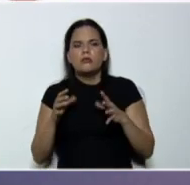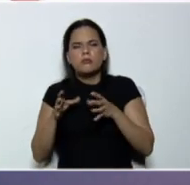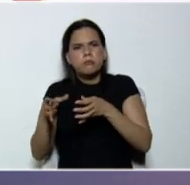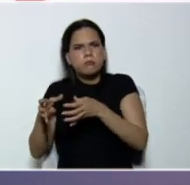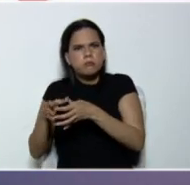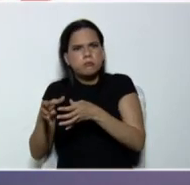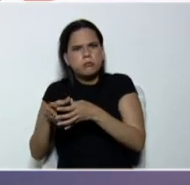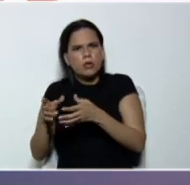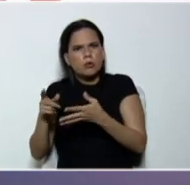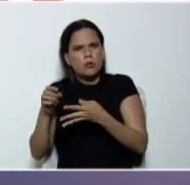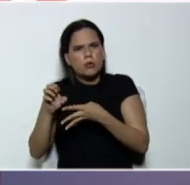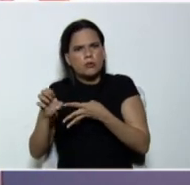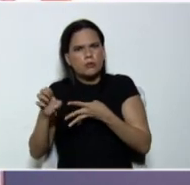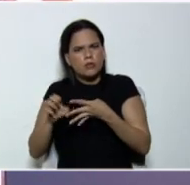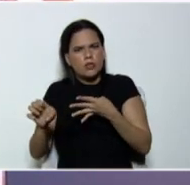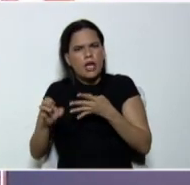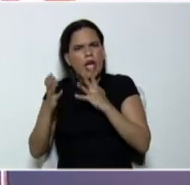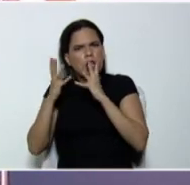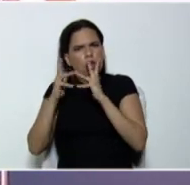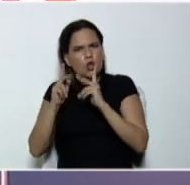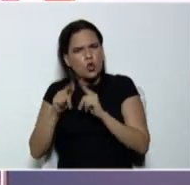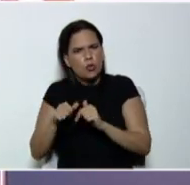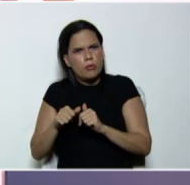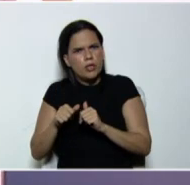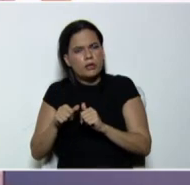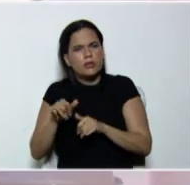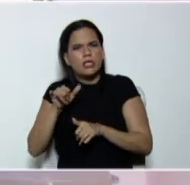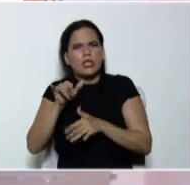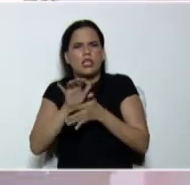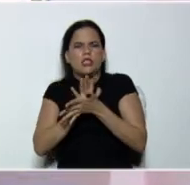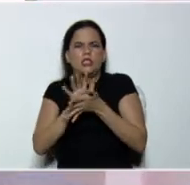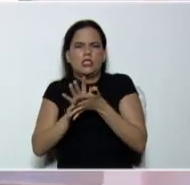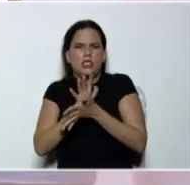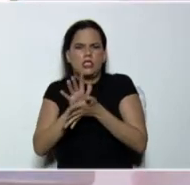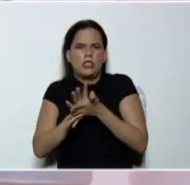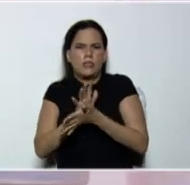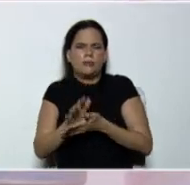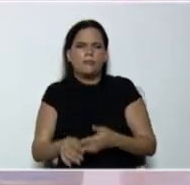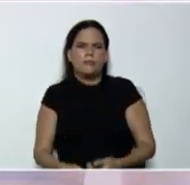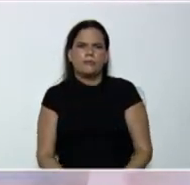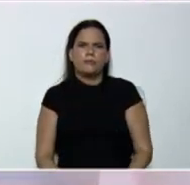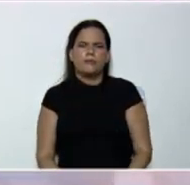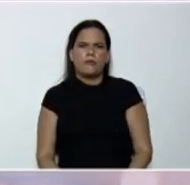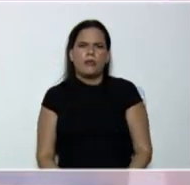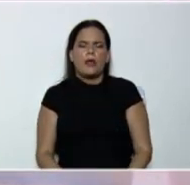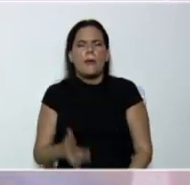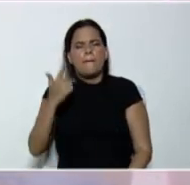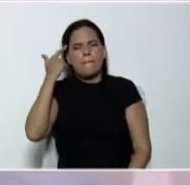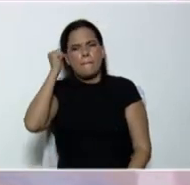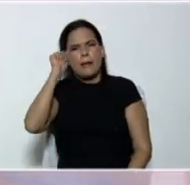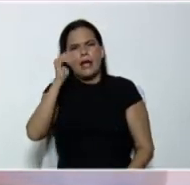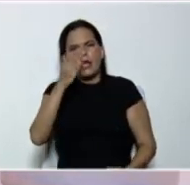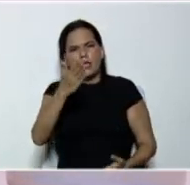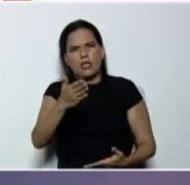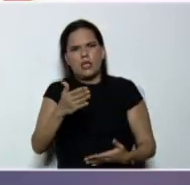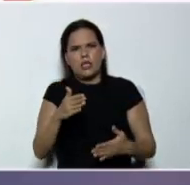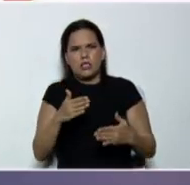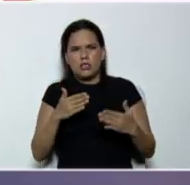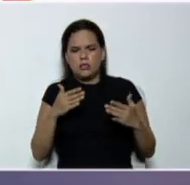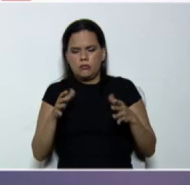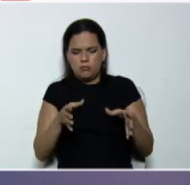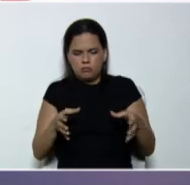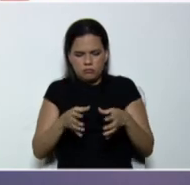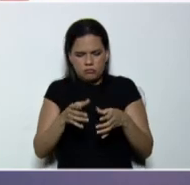objetos, el número y la seña correspondiente, para que ese, en medio de ese